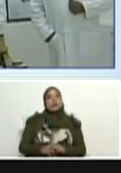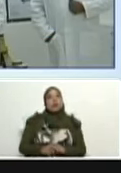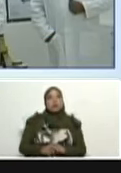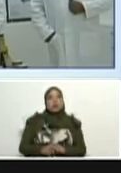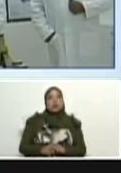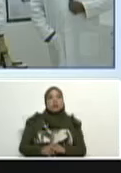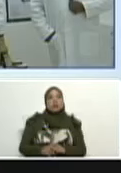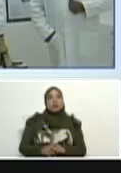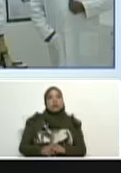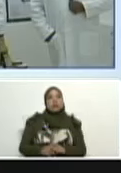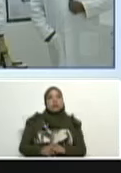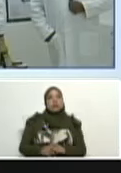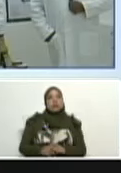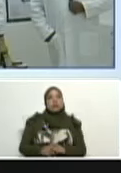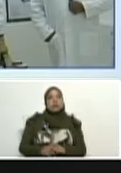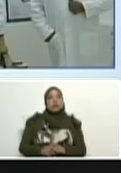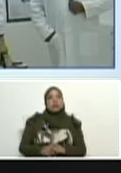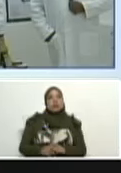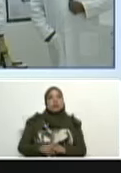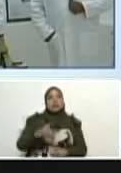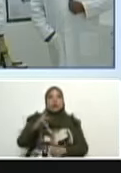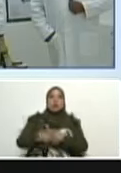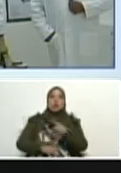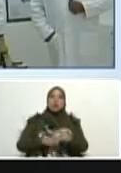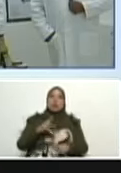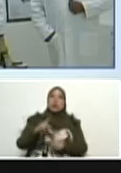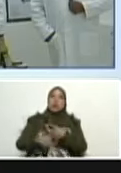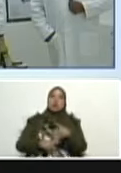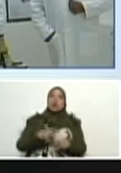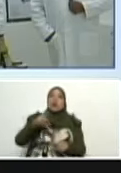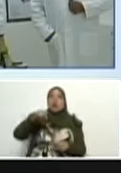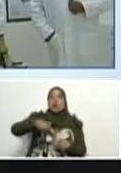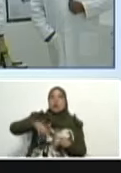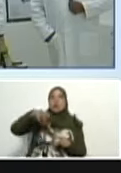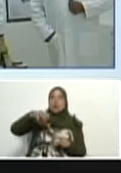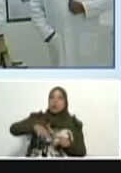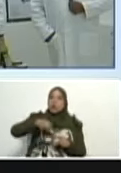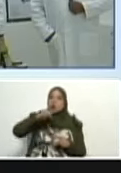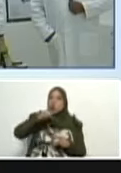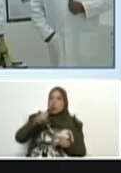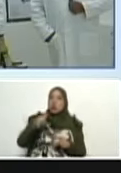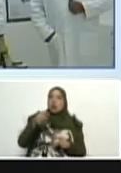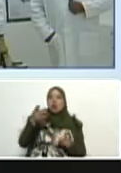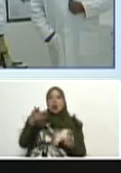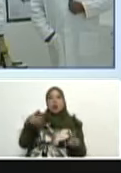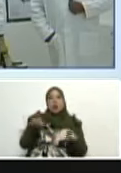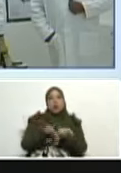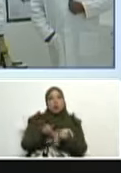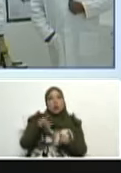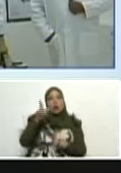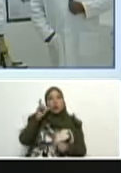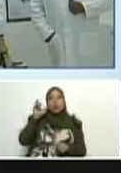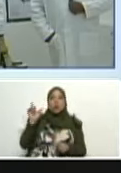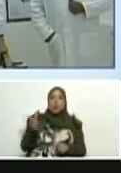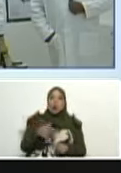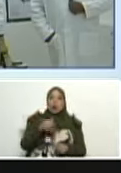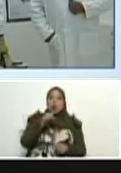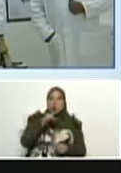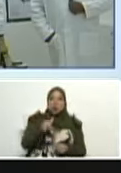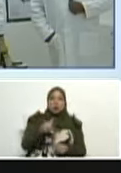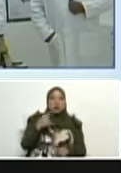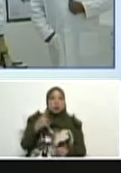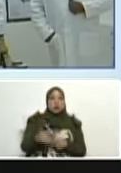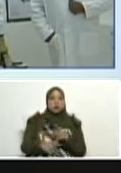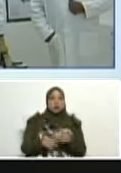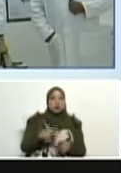tenemos un producto biotecnológico para la fase larval que está en el estado, en el agua, estado acuático, y vamos a tener también el producto para la